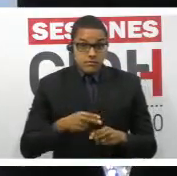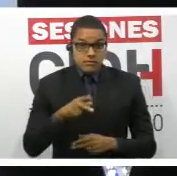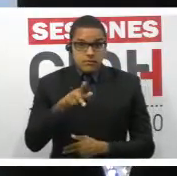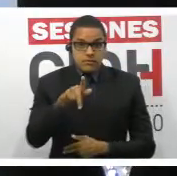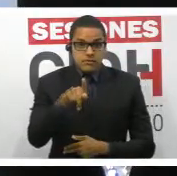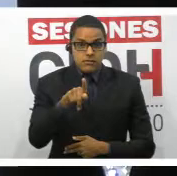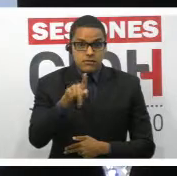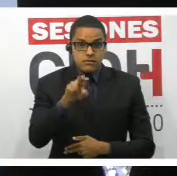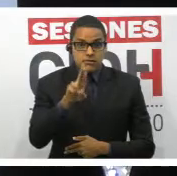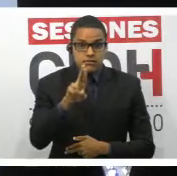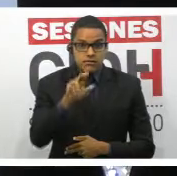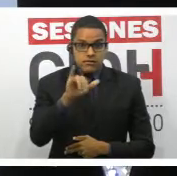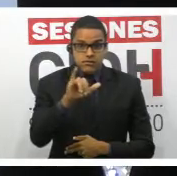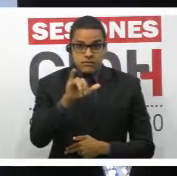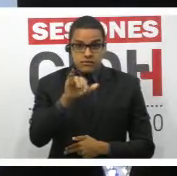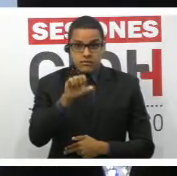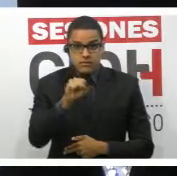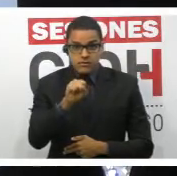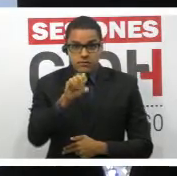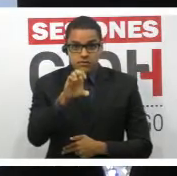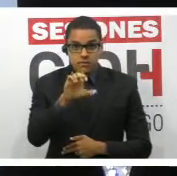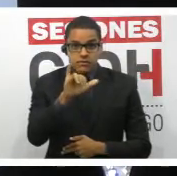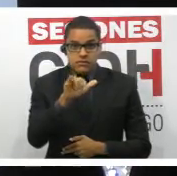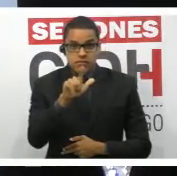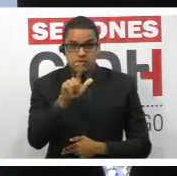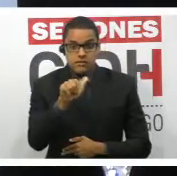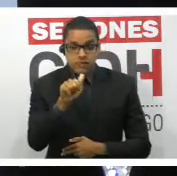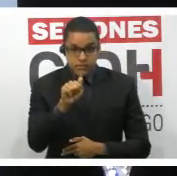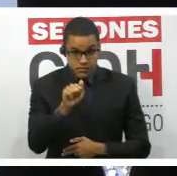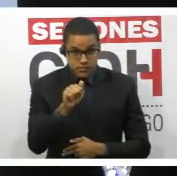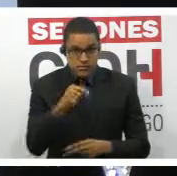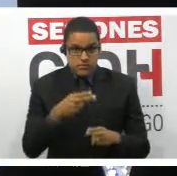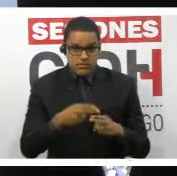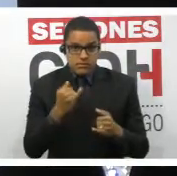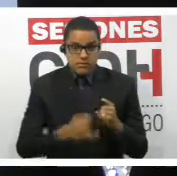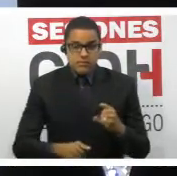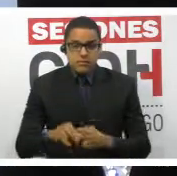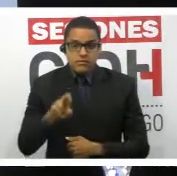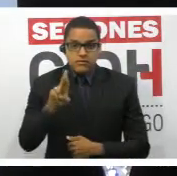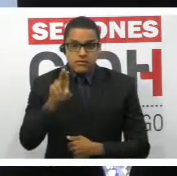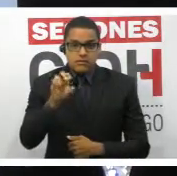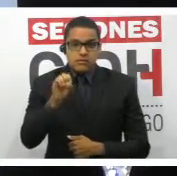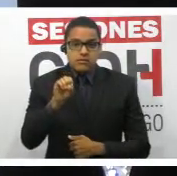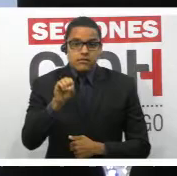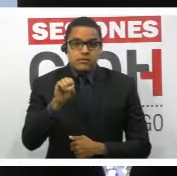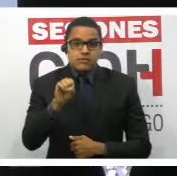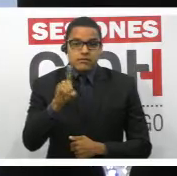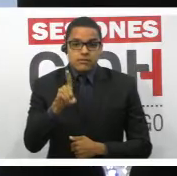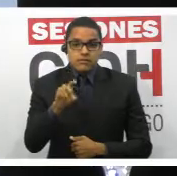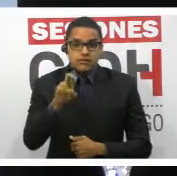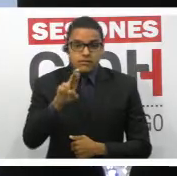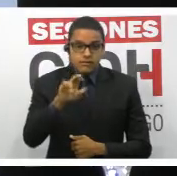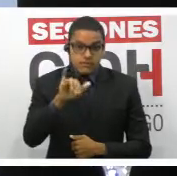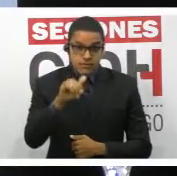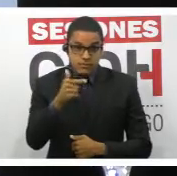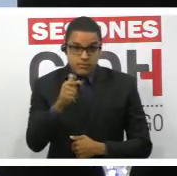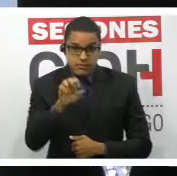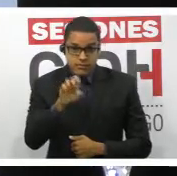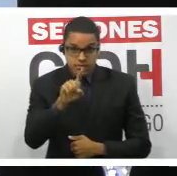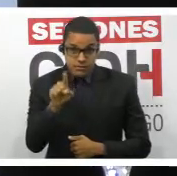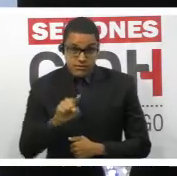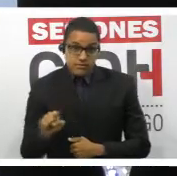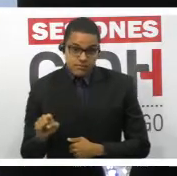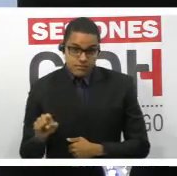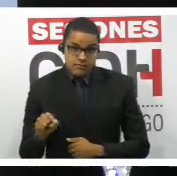rodríguez y vengo en representación de una organización que se llama disability rights international para presentar principalmente su trabajo en